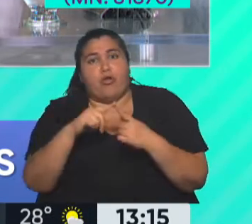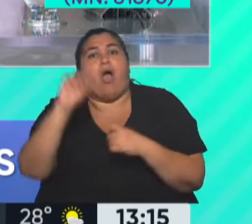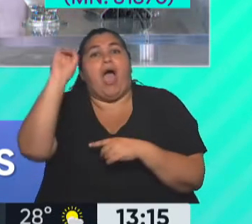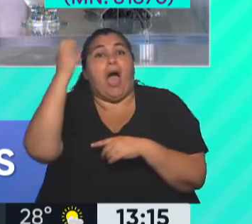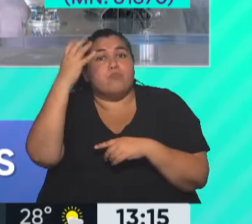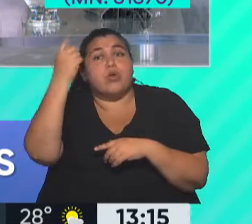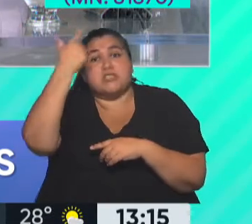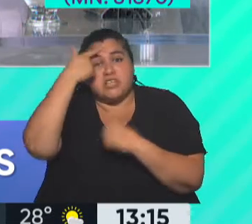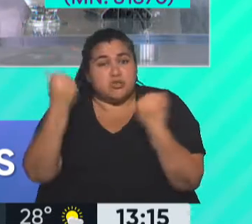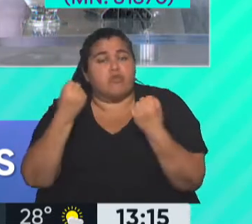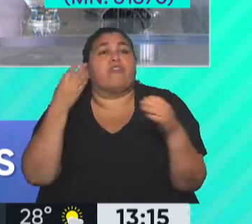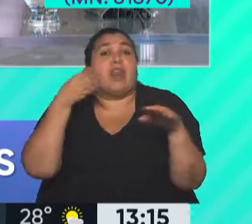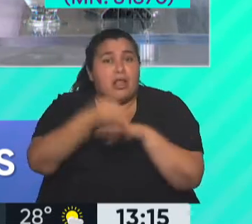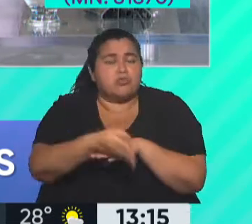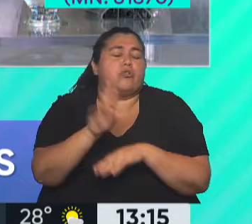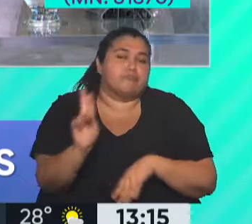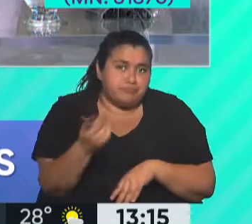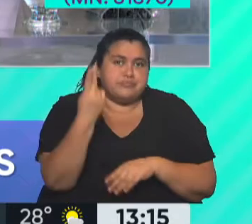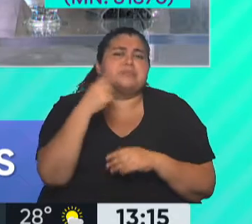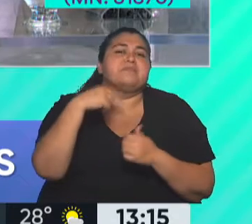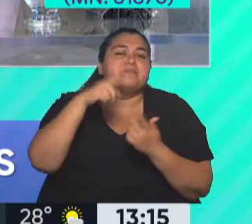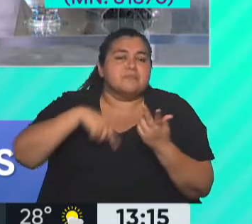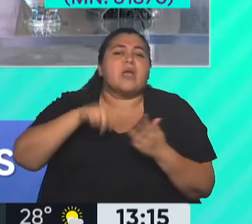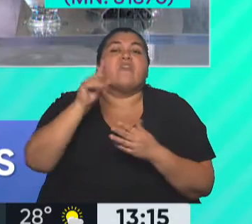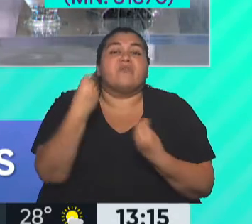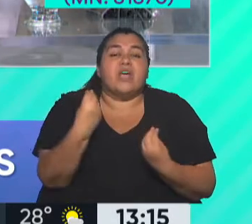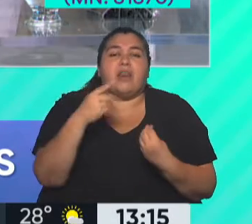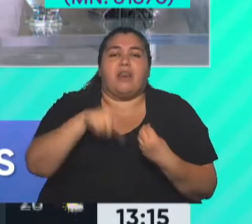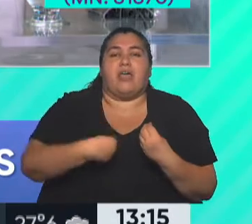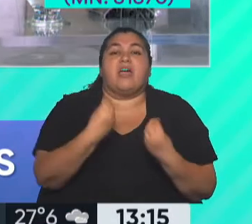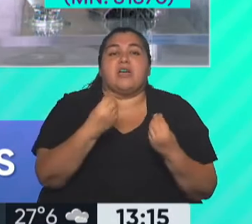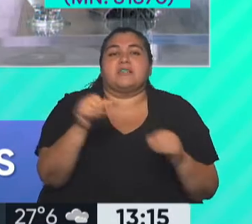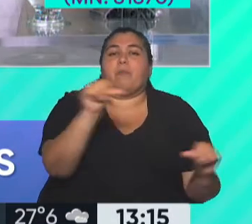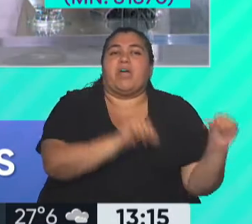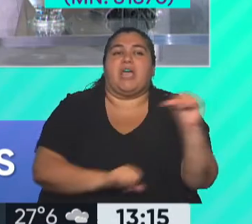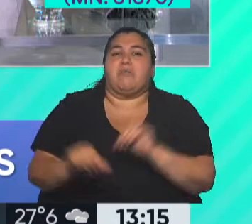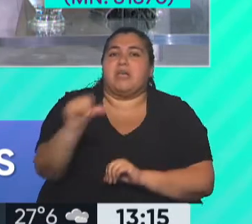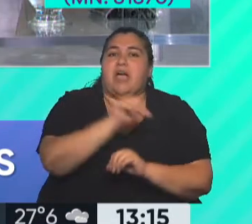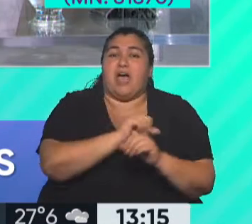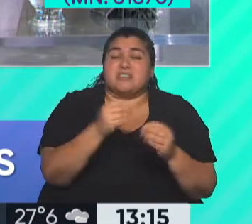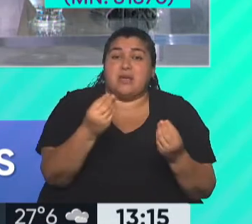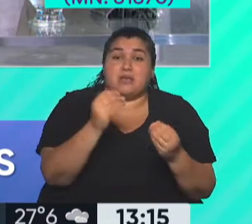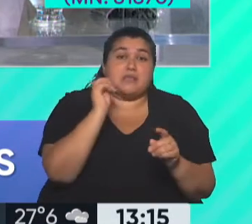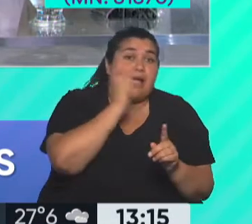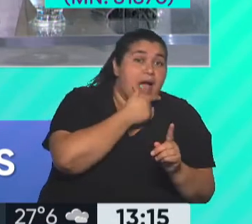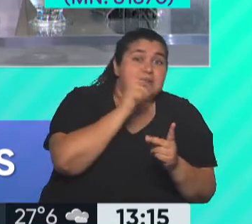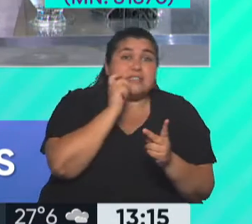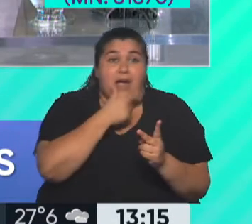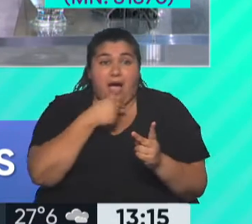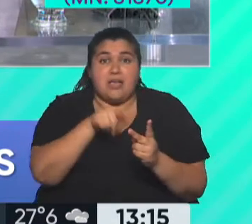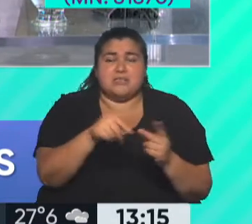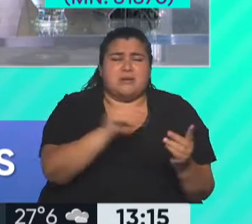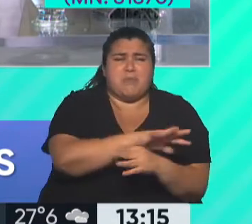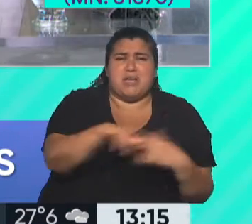Bueno, había ocurrido que había habido una reacción química producto de que se encontraron entre de los líquidos, en